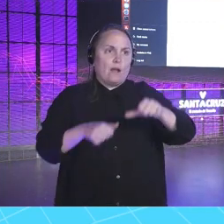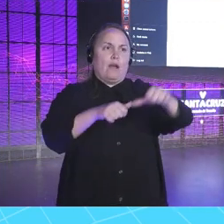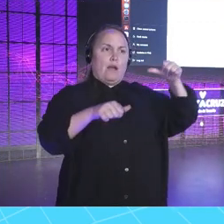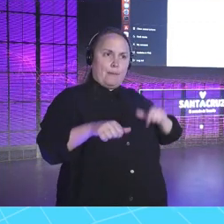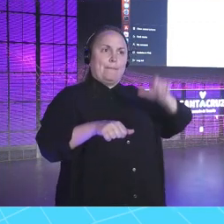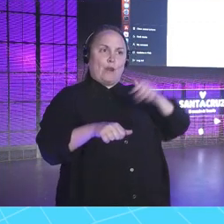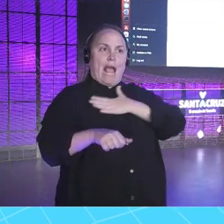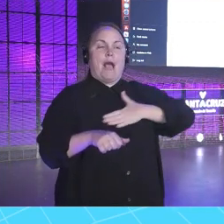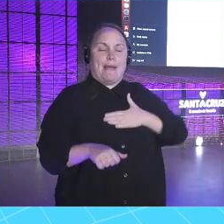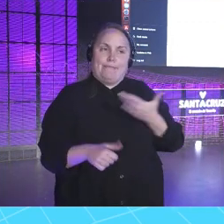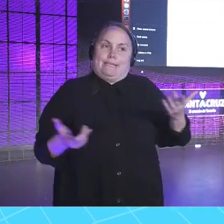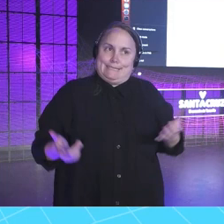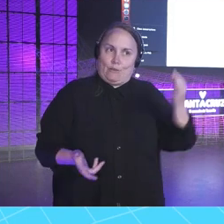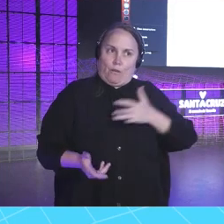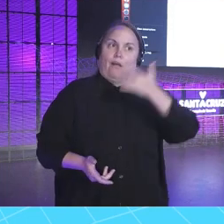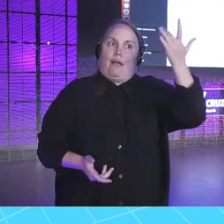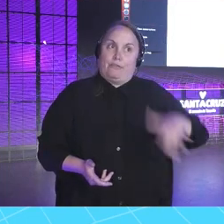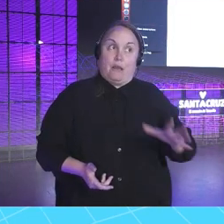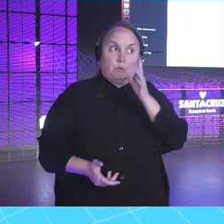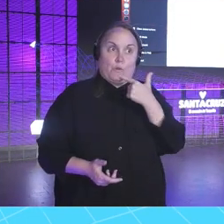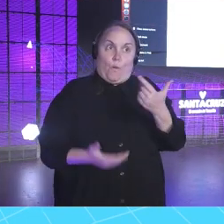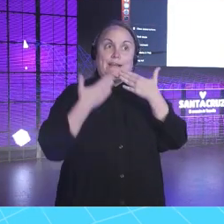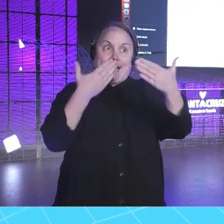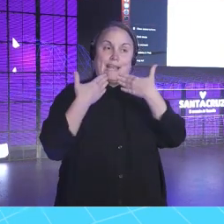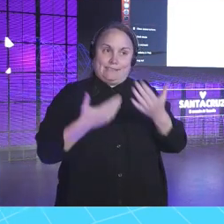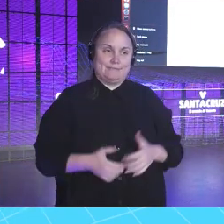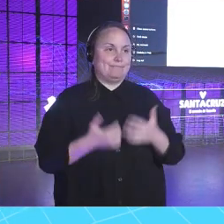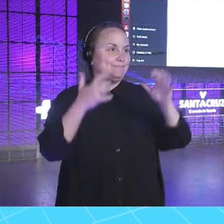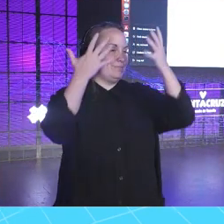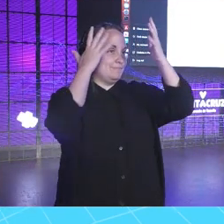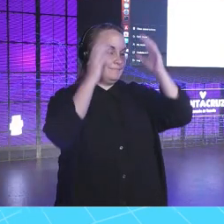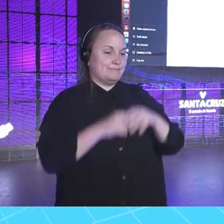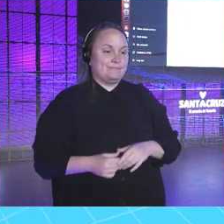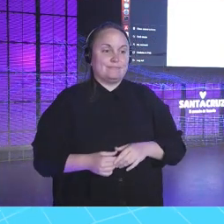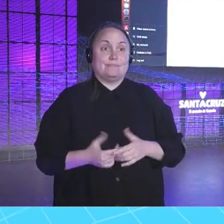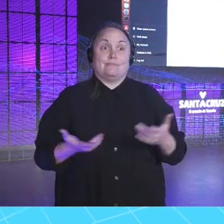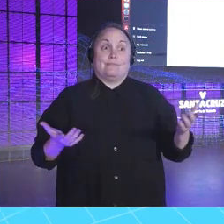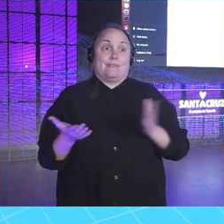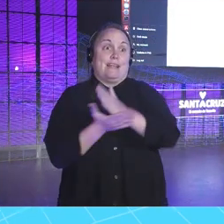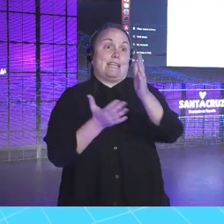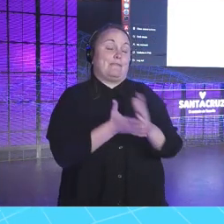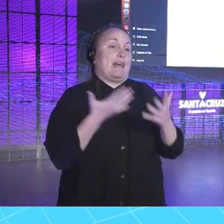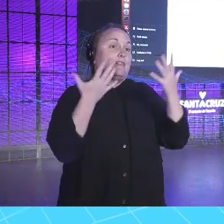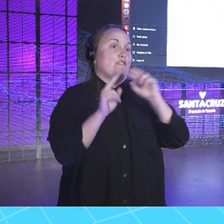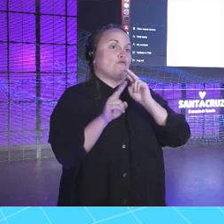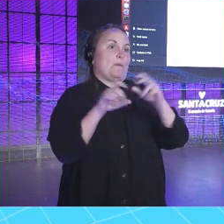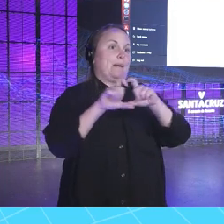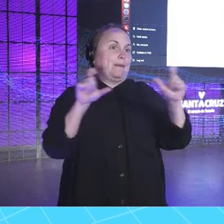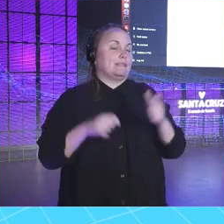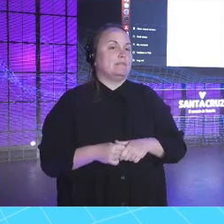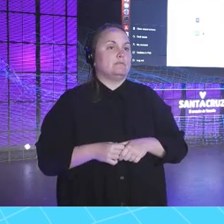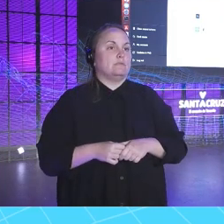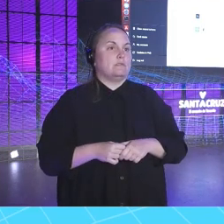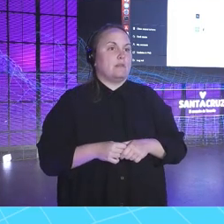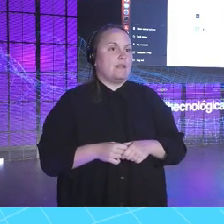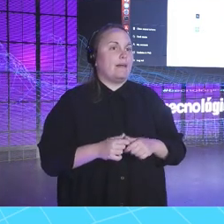gracias podría sugerir 10 alternativas de nombres para las startup